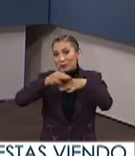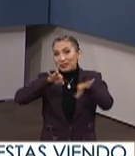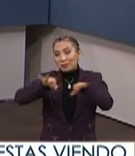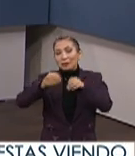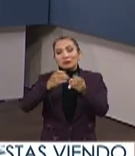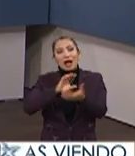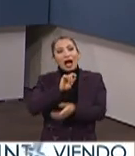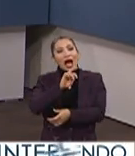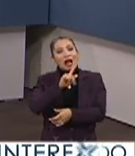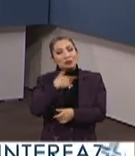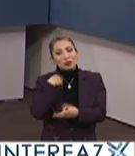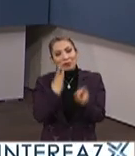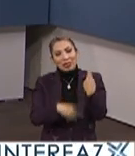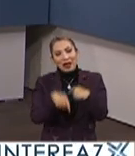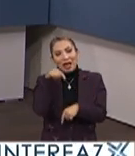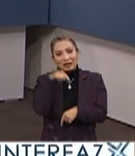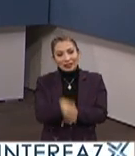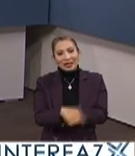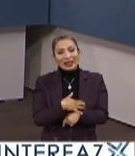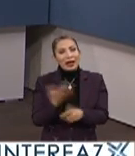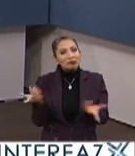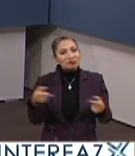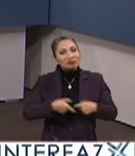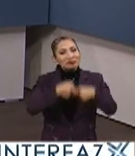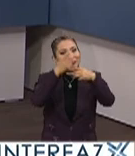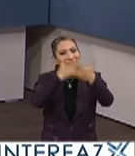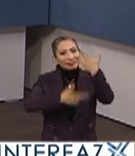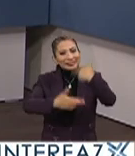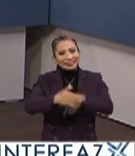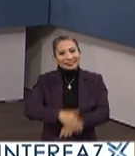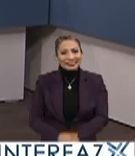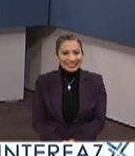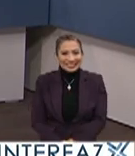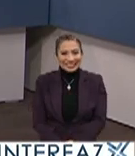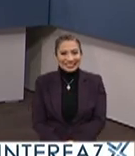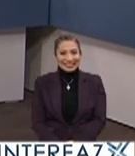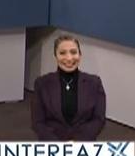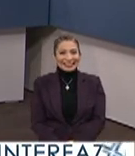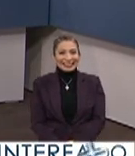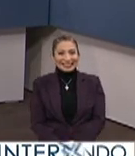trabajo. Gracias, Carlos Boa, por estar con nosotros. Vamos a hacer una pausa y regresamos.